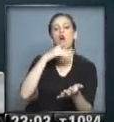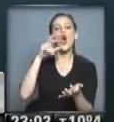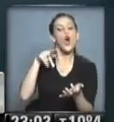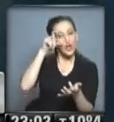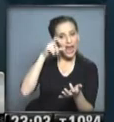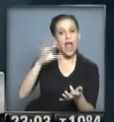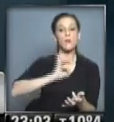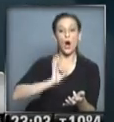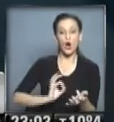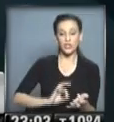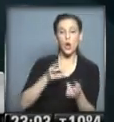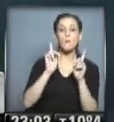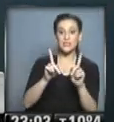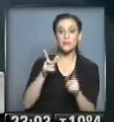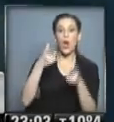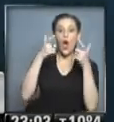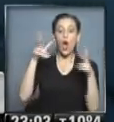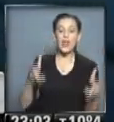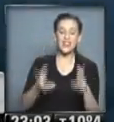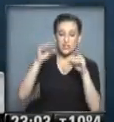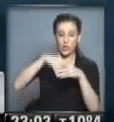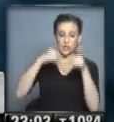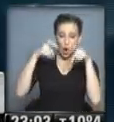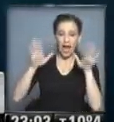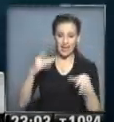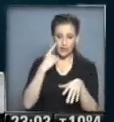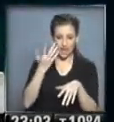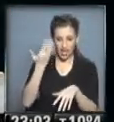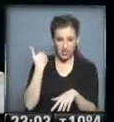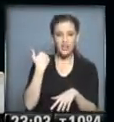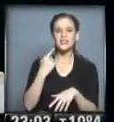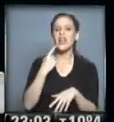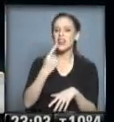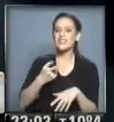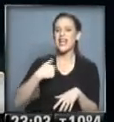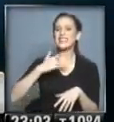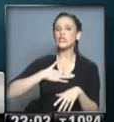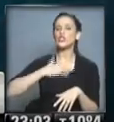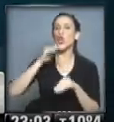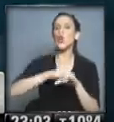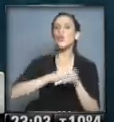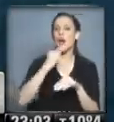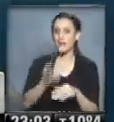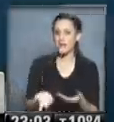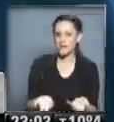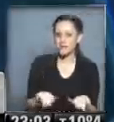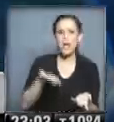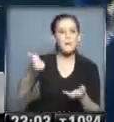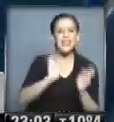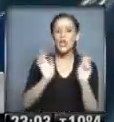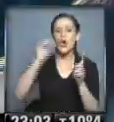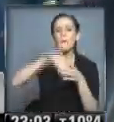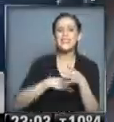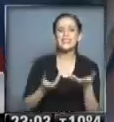donde vivían ángeles rawson se autoincriminó ante la fiscal maría paula a saro y el secretario de la fiscalía y pidió que no involucren a su